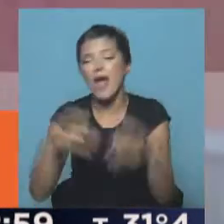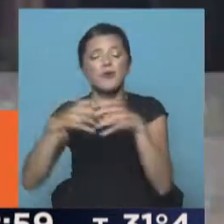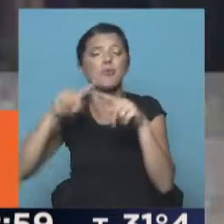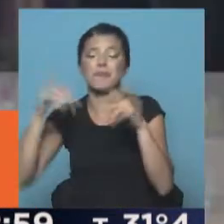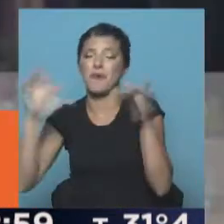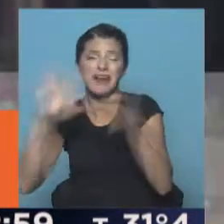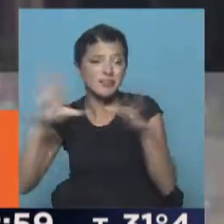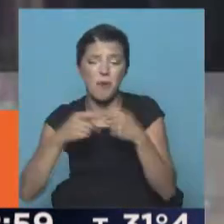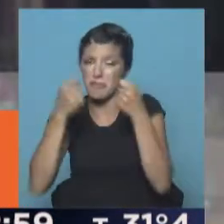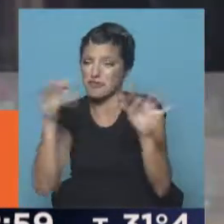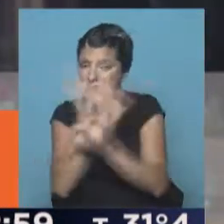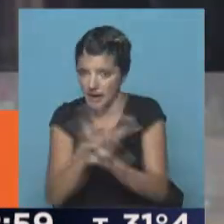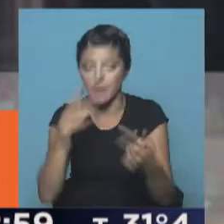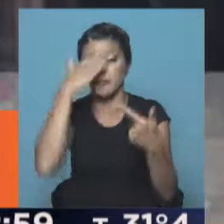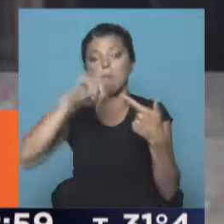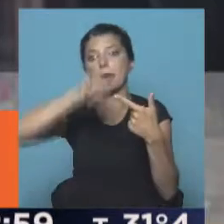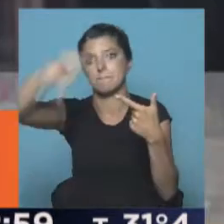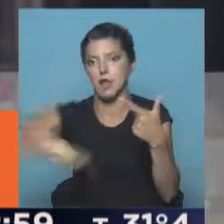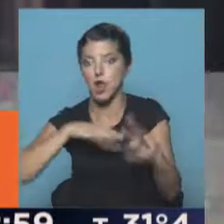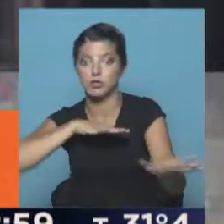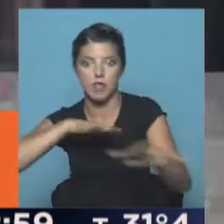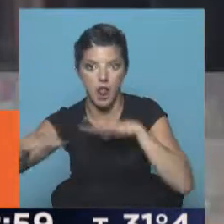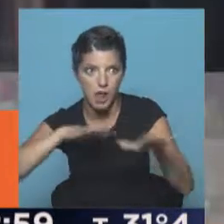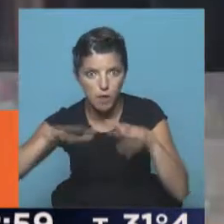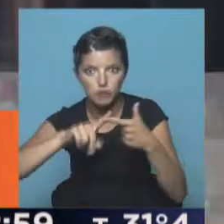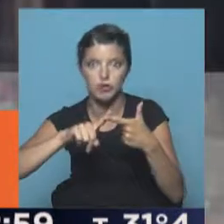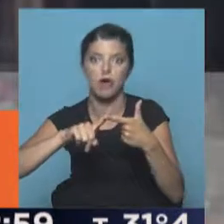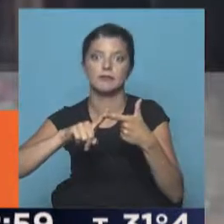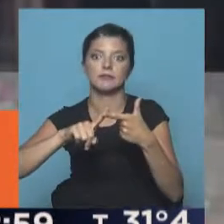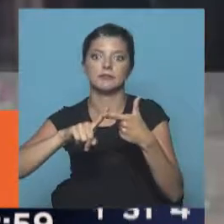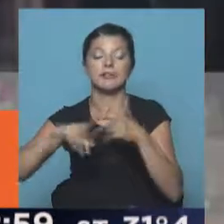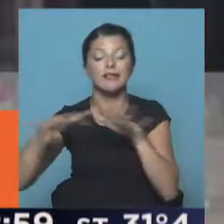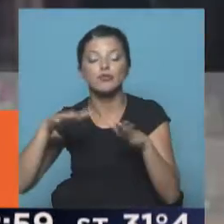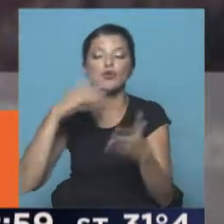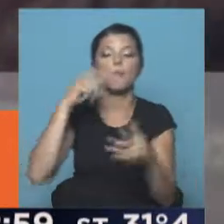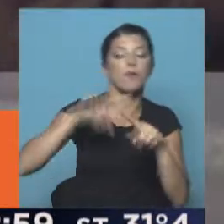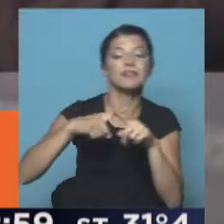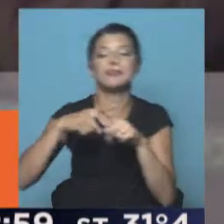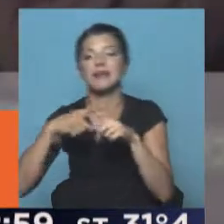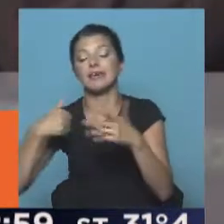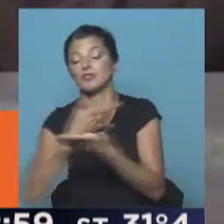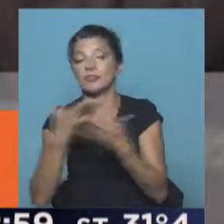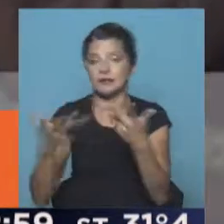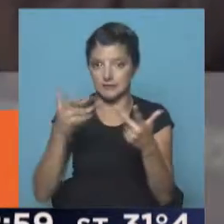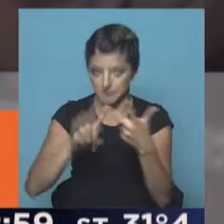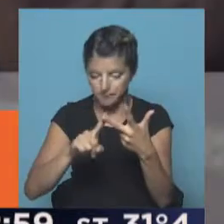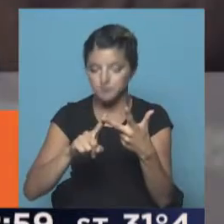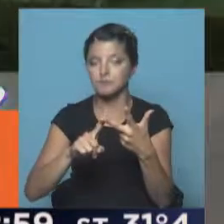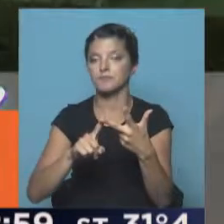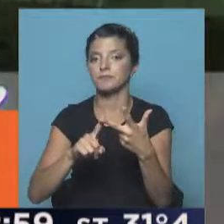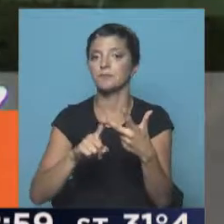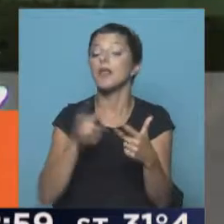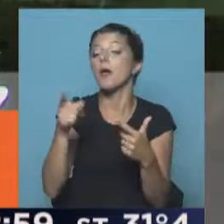Democrático. Vino después el terremoto, que creó una situación política y social bastante conmocionada en Italia. Tuvo la